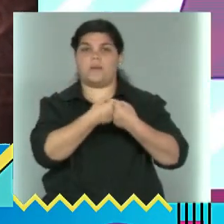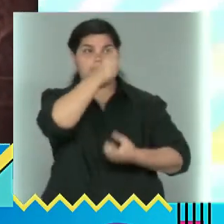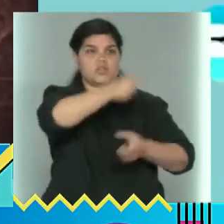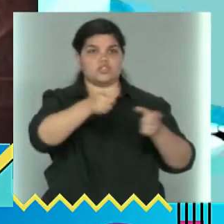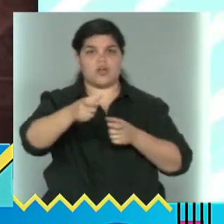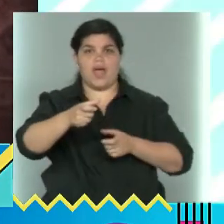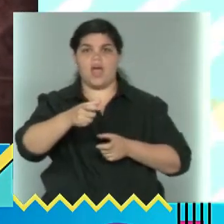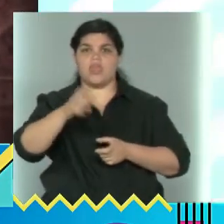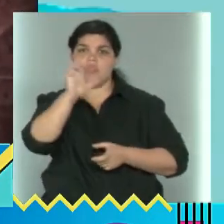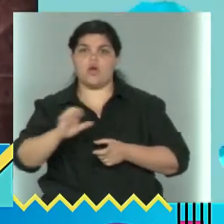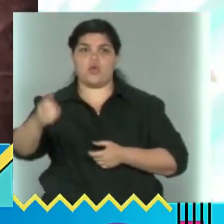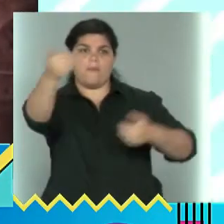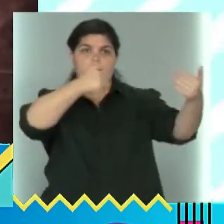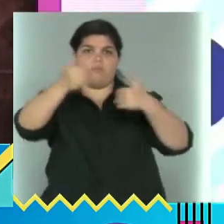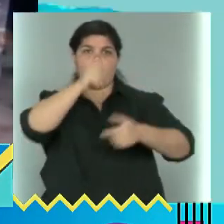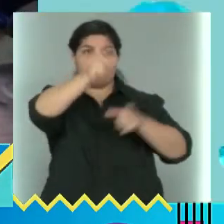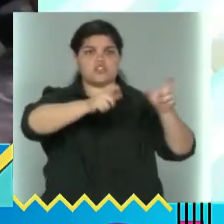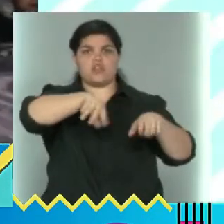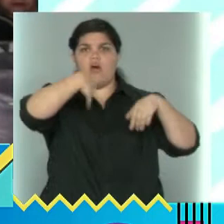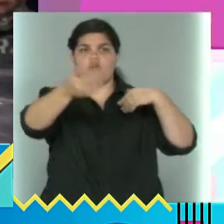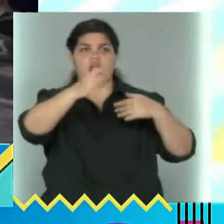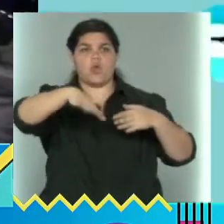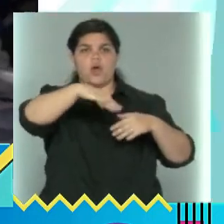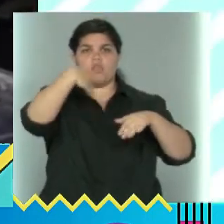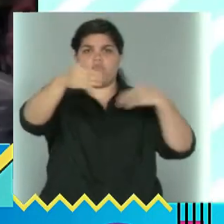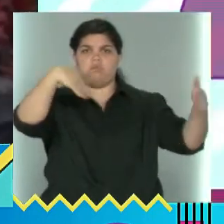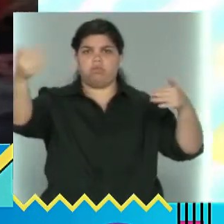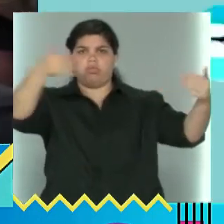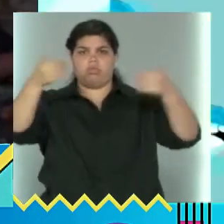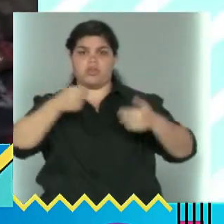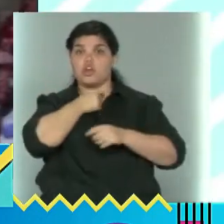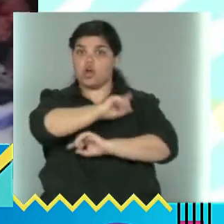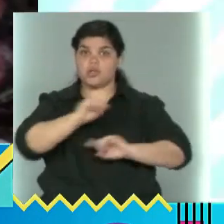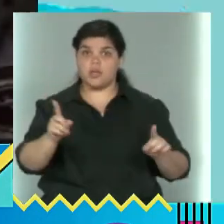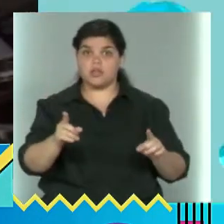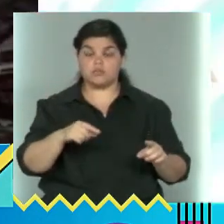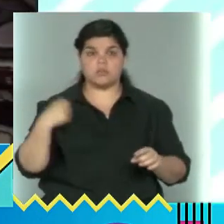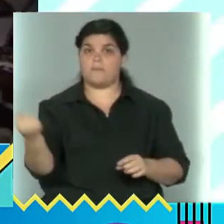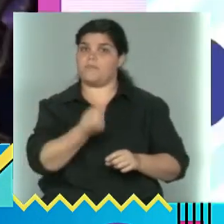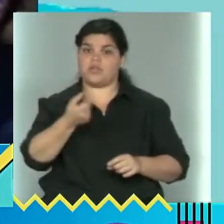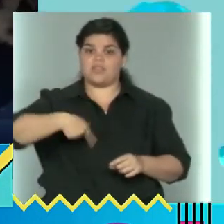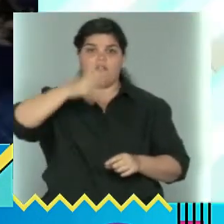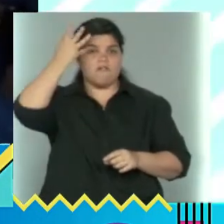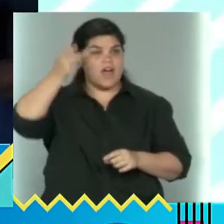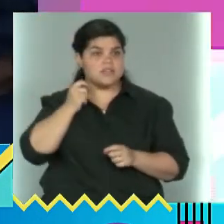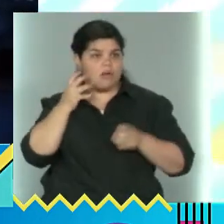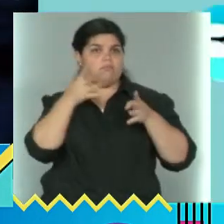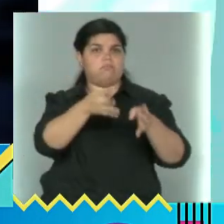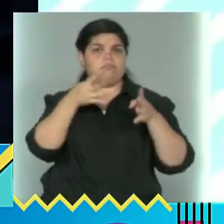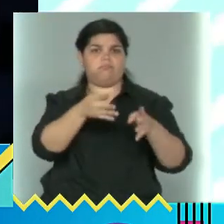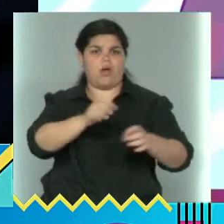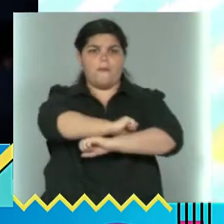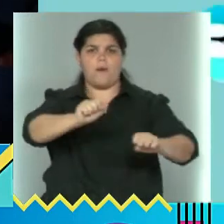inmigración masiva de ciudadanos de diferentes lugares del mundo, entonces no bombardeen esos lugares. Entonces me parece que